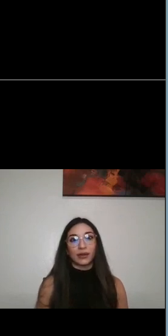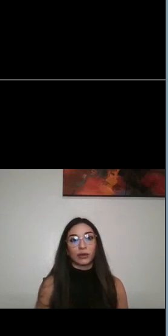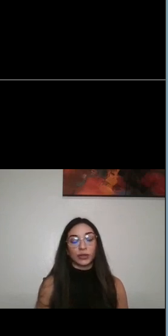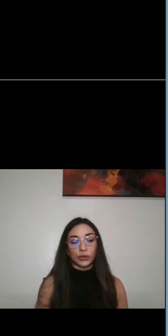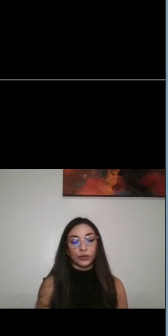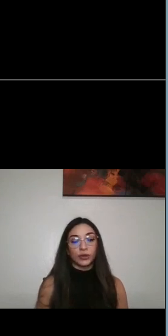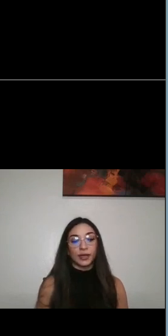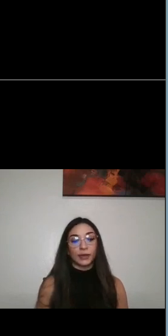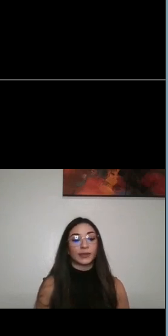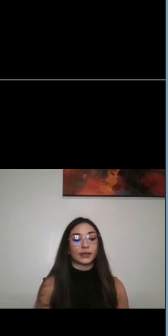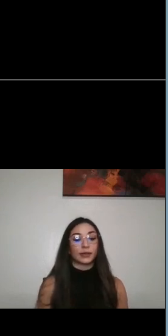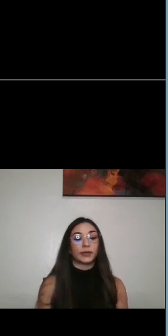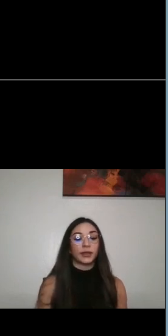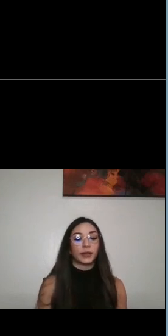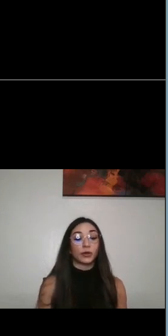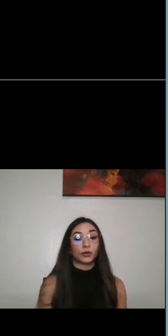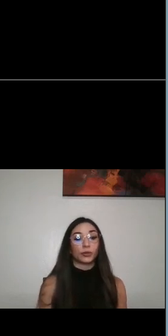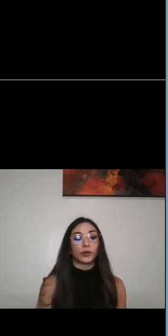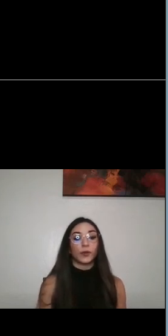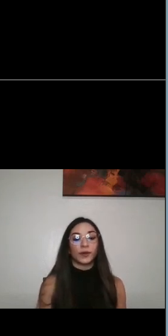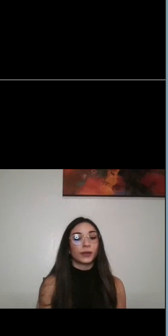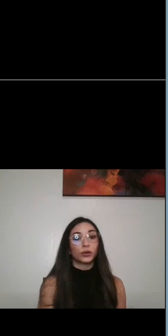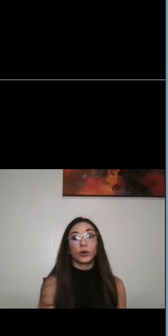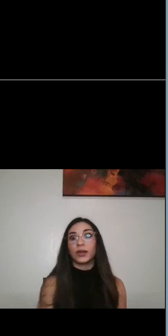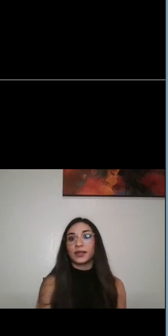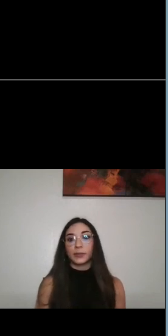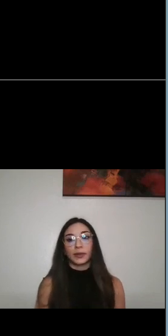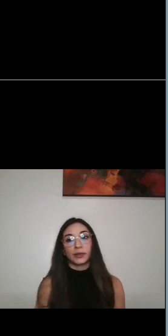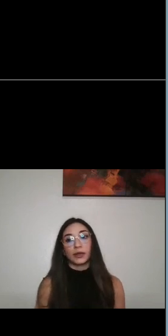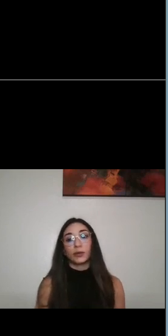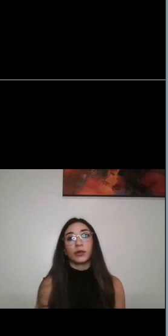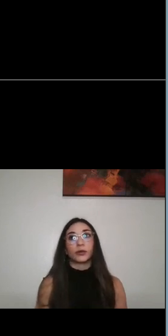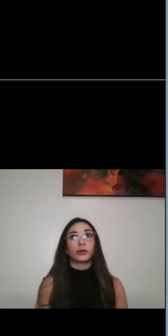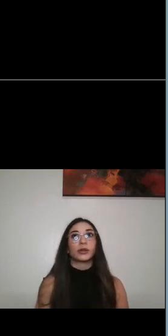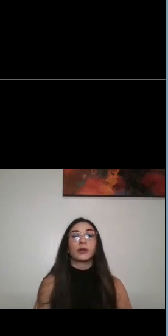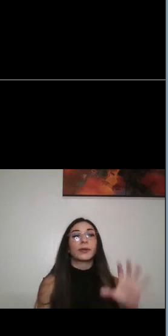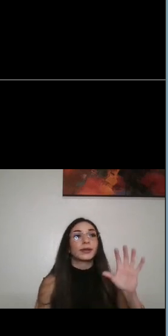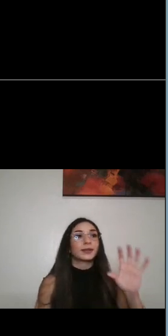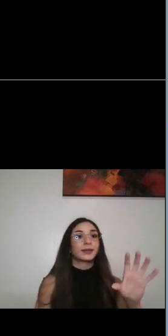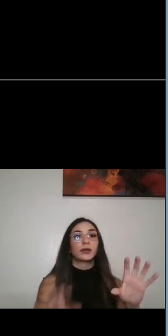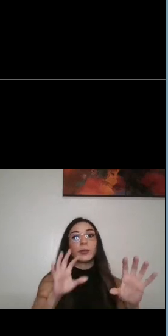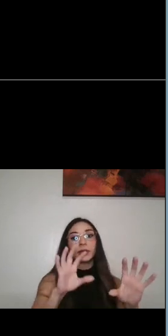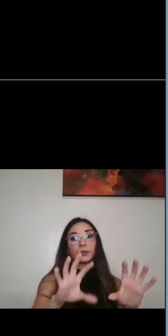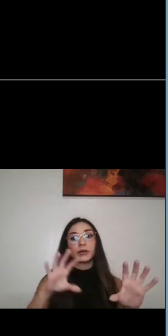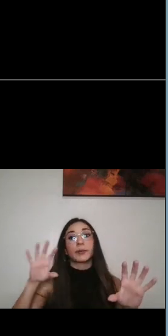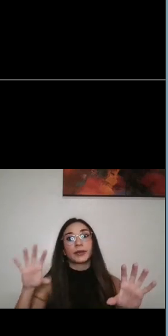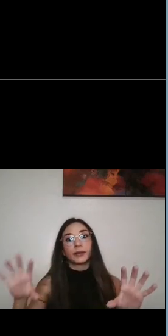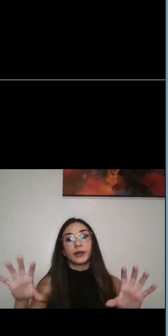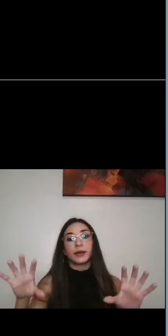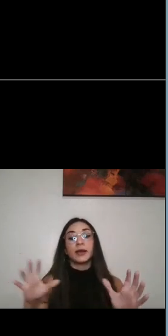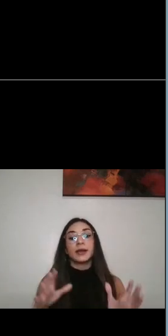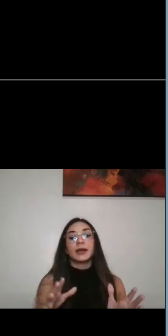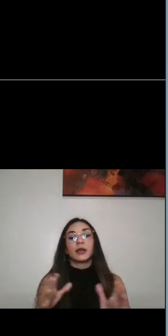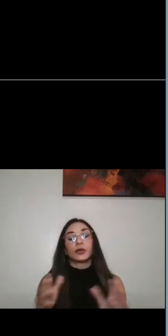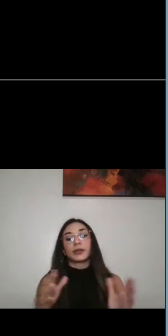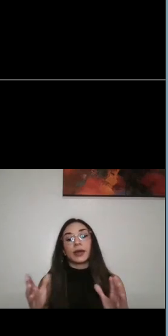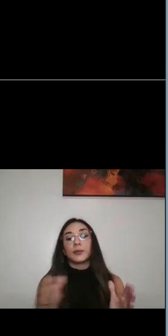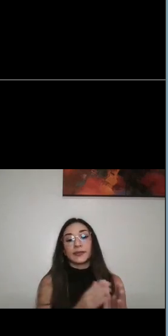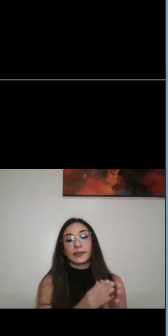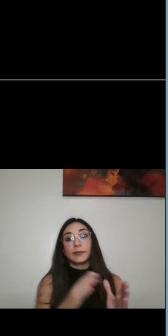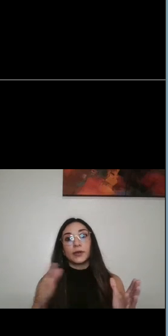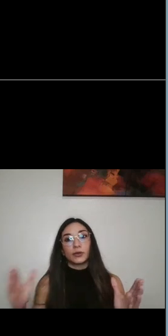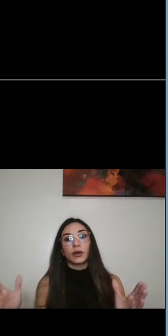la evaluación en el paciente pediátrico tome en cuenta todas las partes del oído. El oído tiene una parte externa, una parte media, una parte interna. La